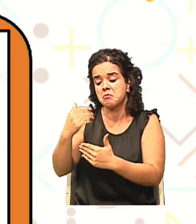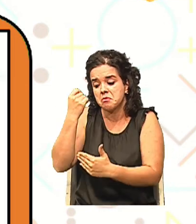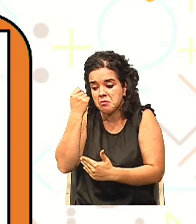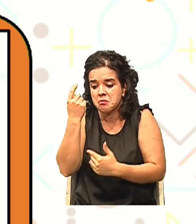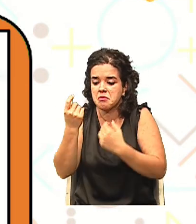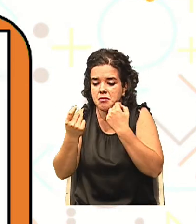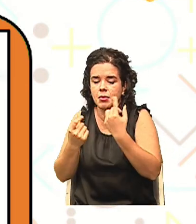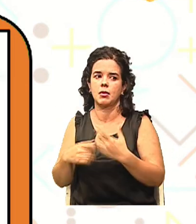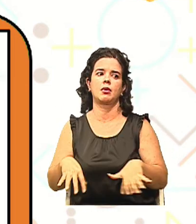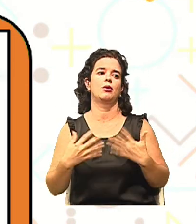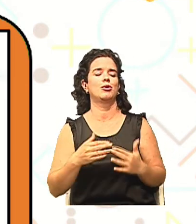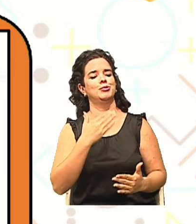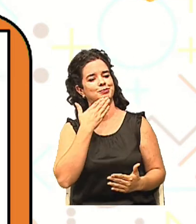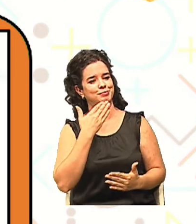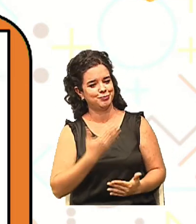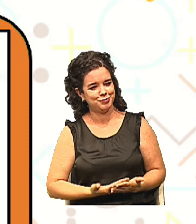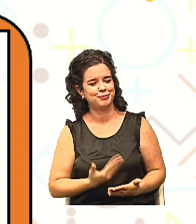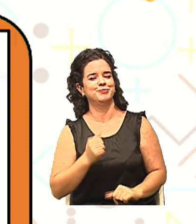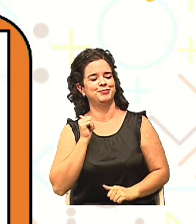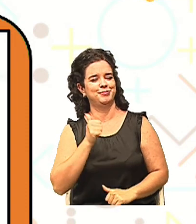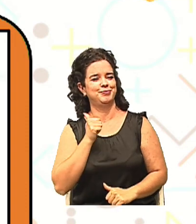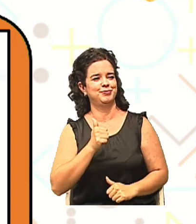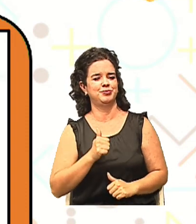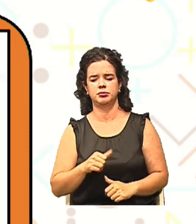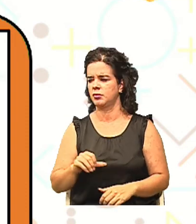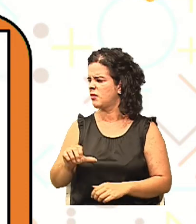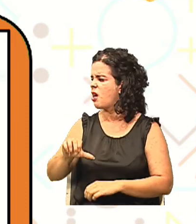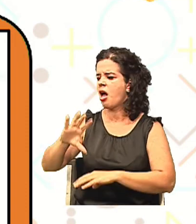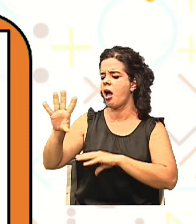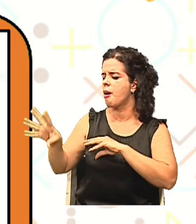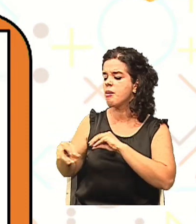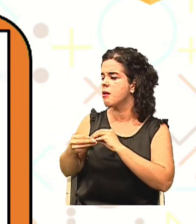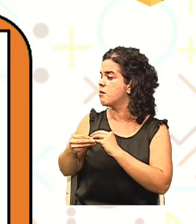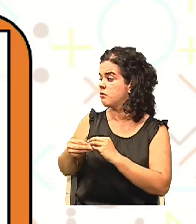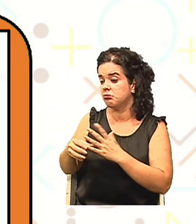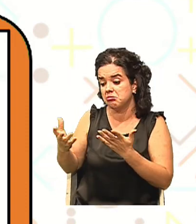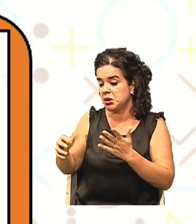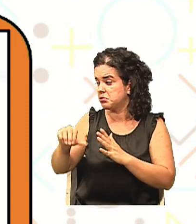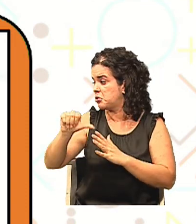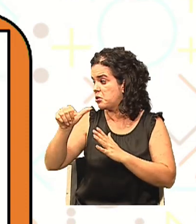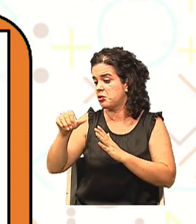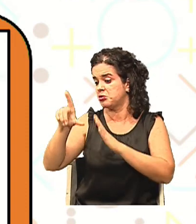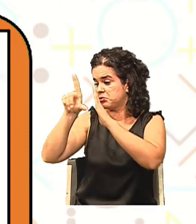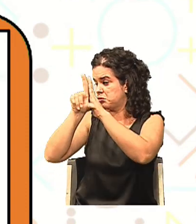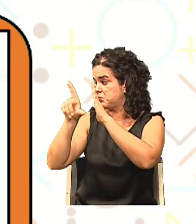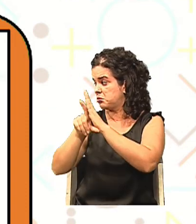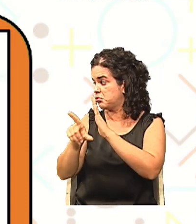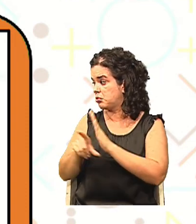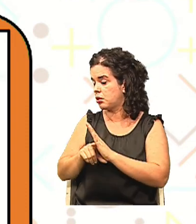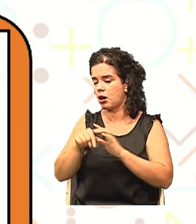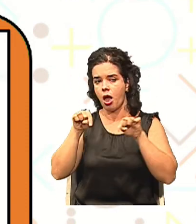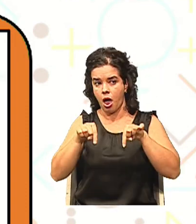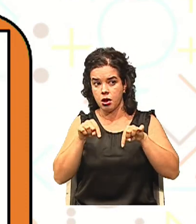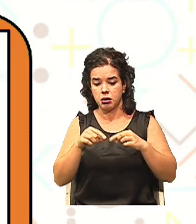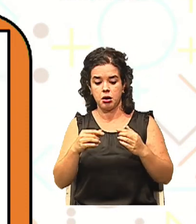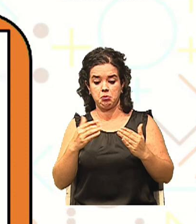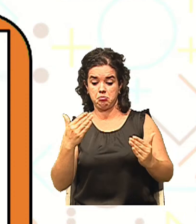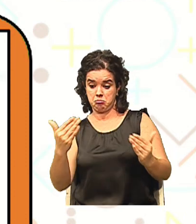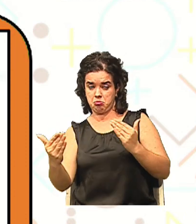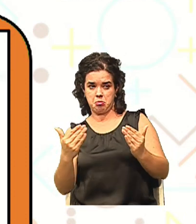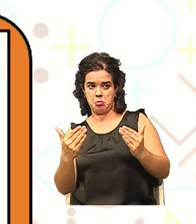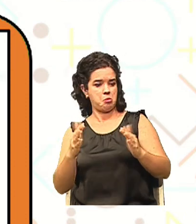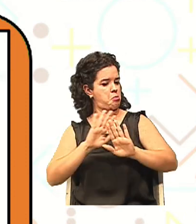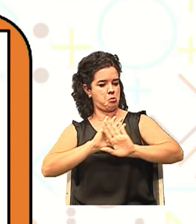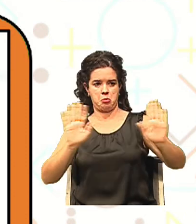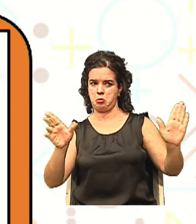bueno, eso me alegra mucho. Profe, ¿y hay más criterios? No, en semejanza estos son los criterios.